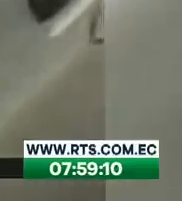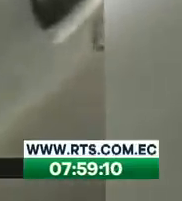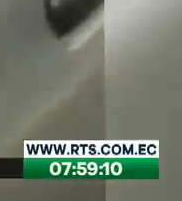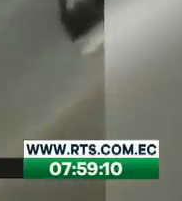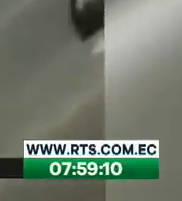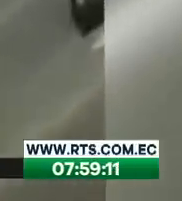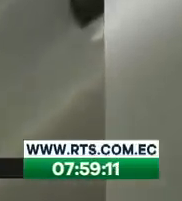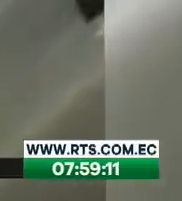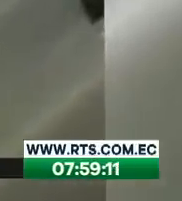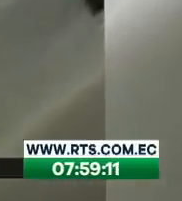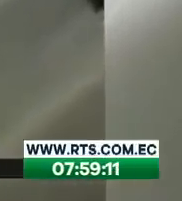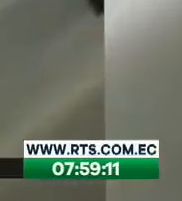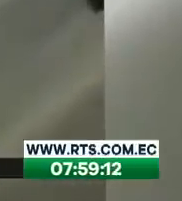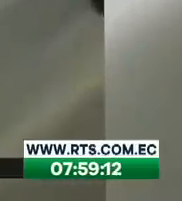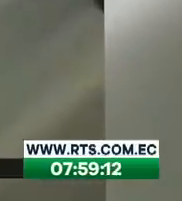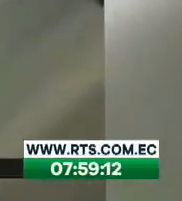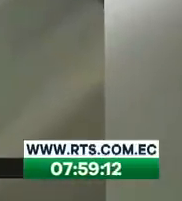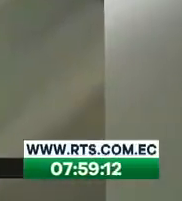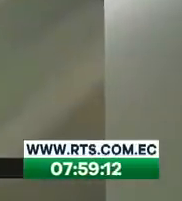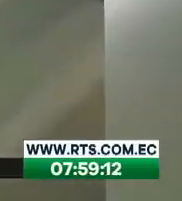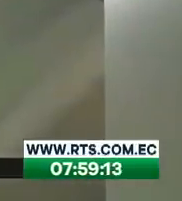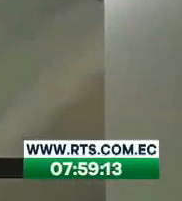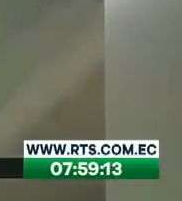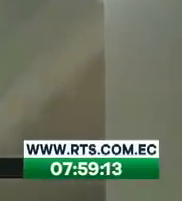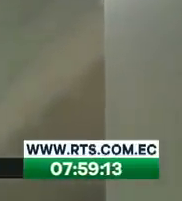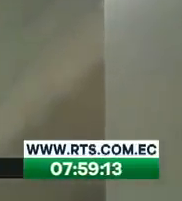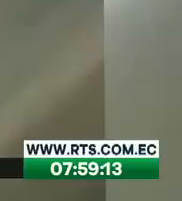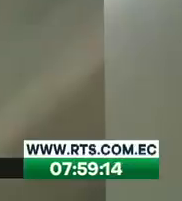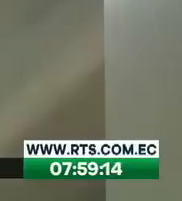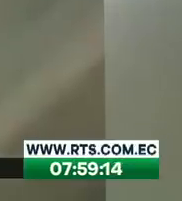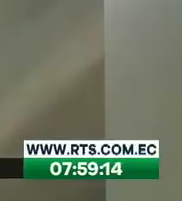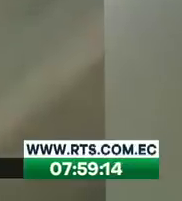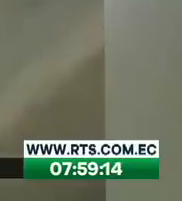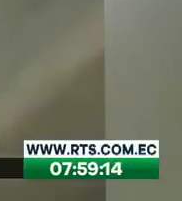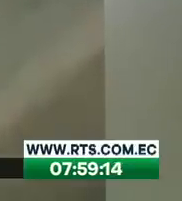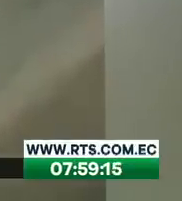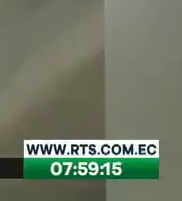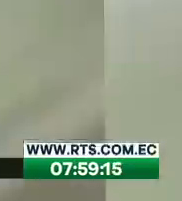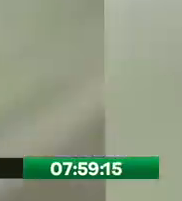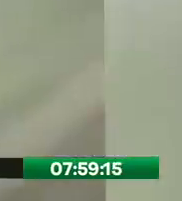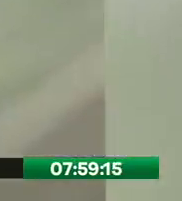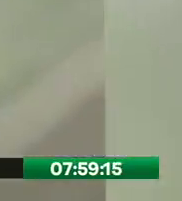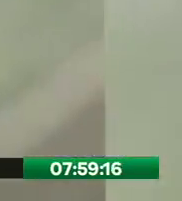quienes tienen que investigar, analizar bien el caso para determinar responsabilidad.